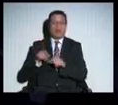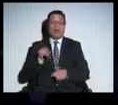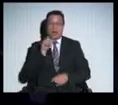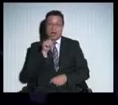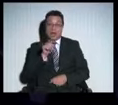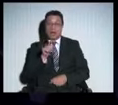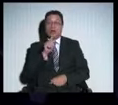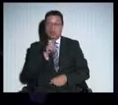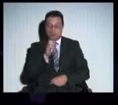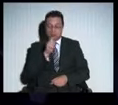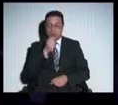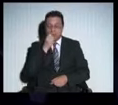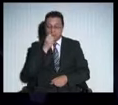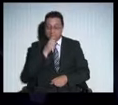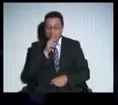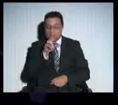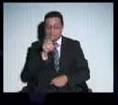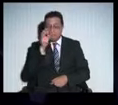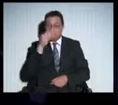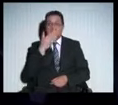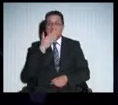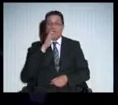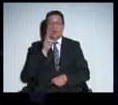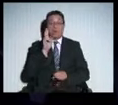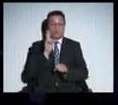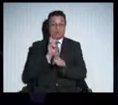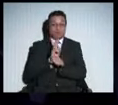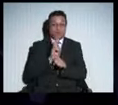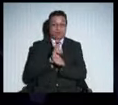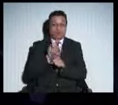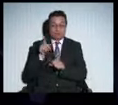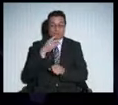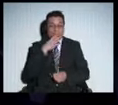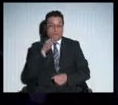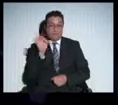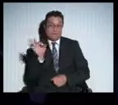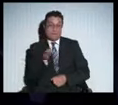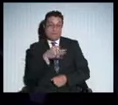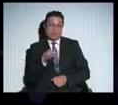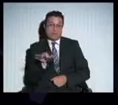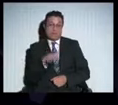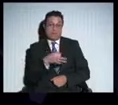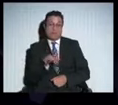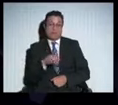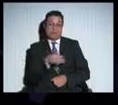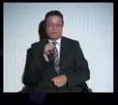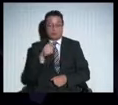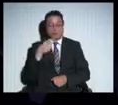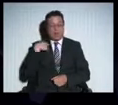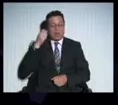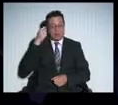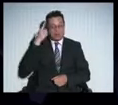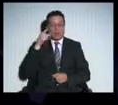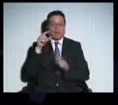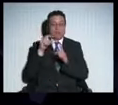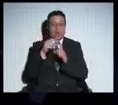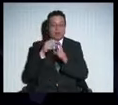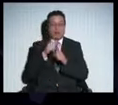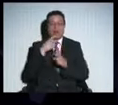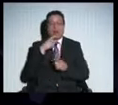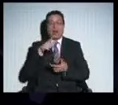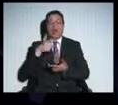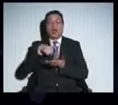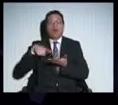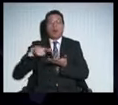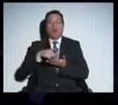se escucha mejor. La profesora le habla, escribe las palabras, lenguaje,